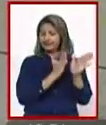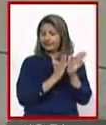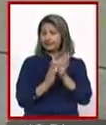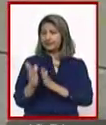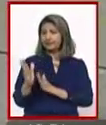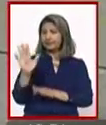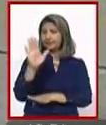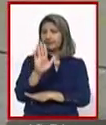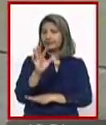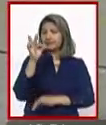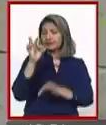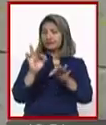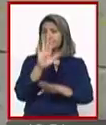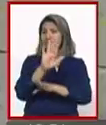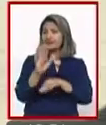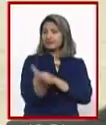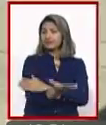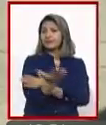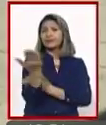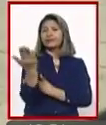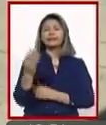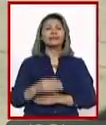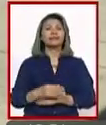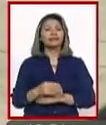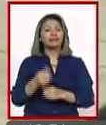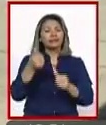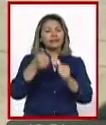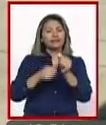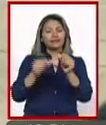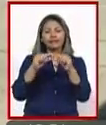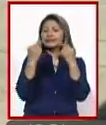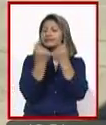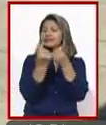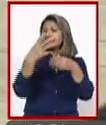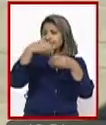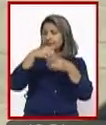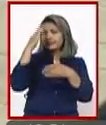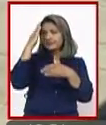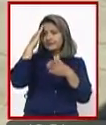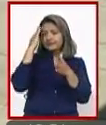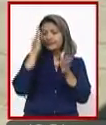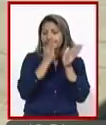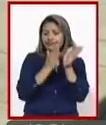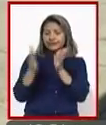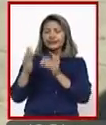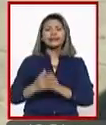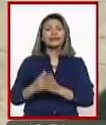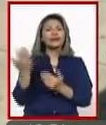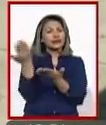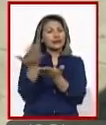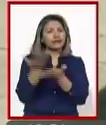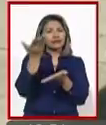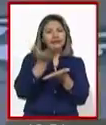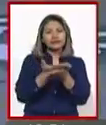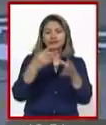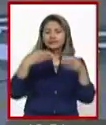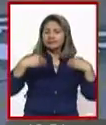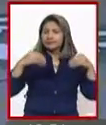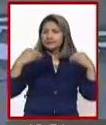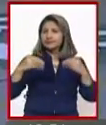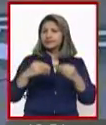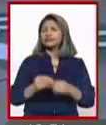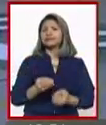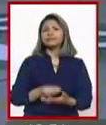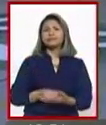si en la tarde vende o en la mañana, ellos internamente se organizan, porque hay gente que llega, son mayoristas, entrega